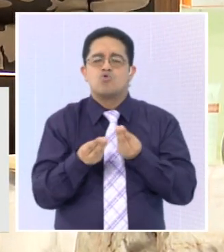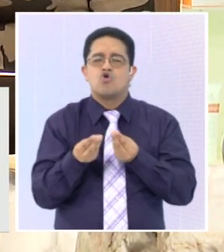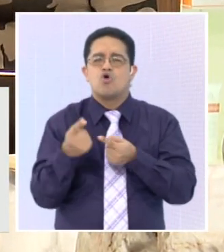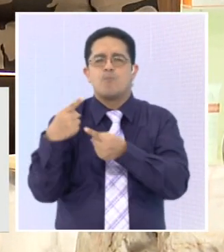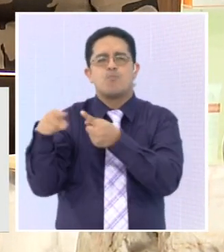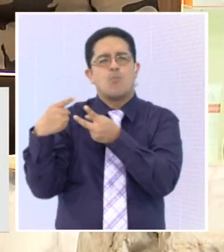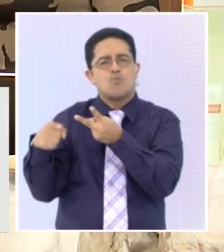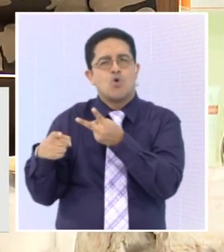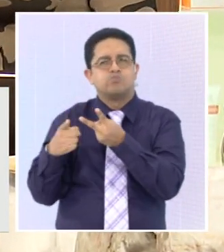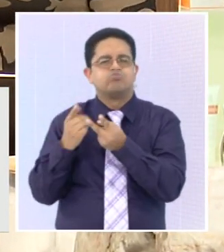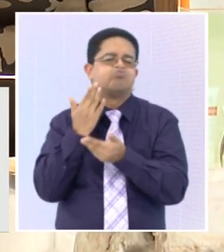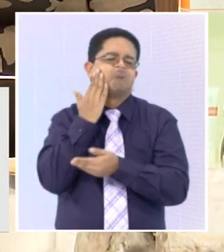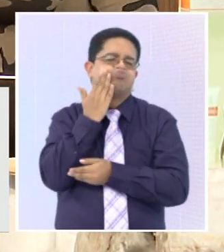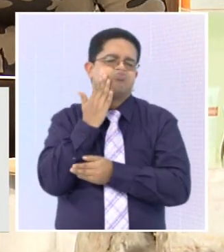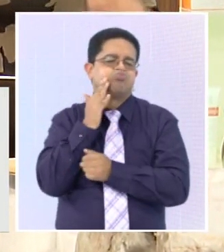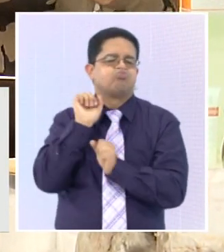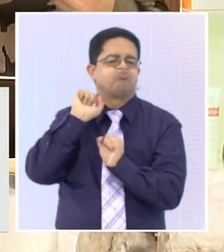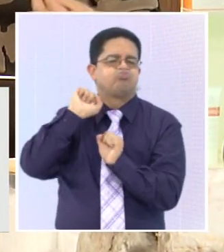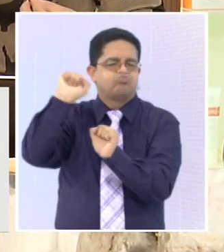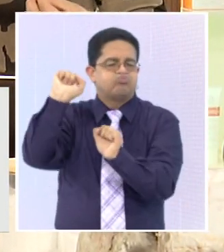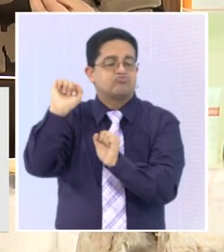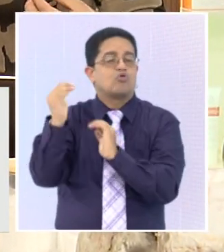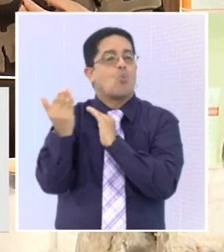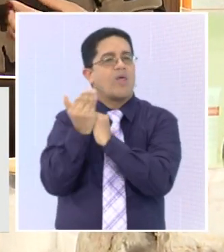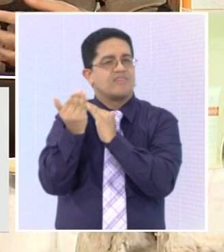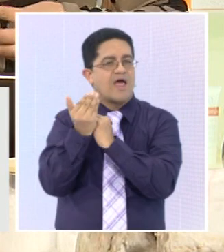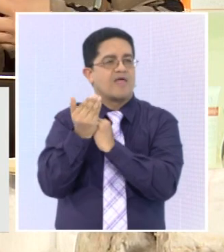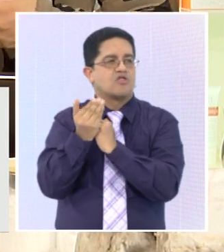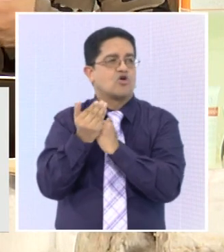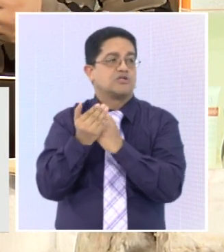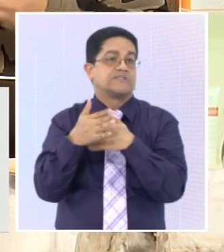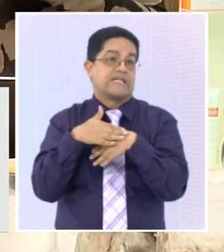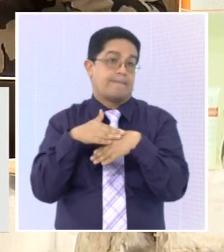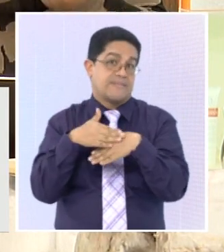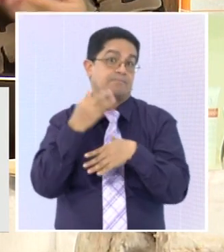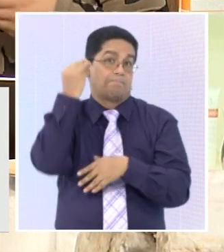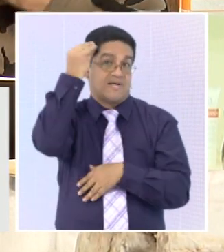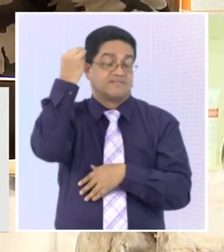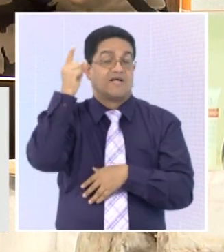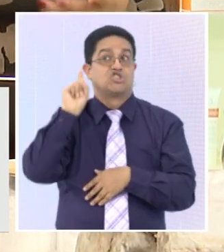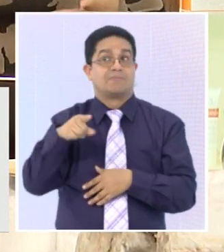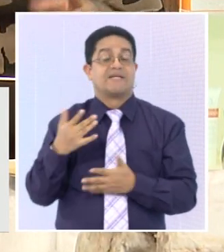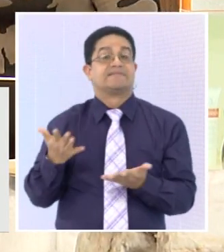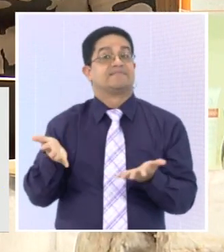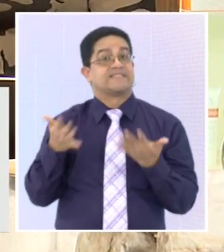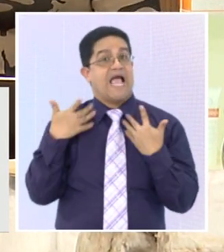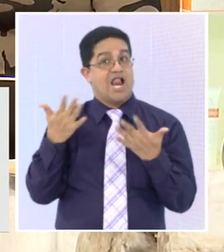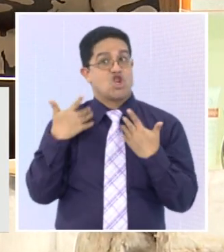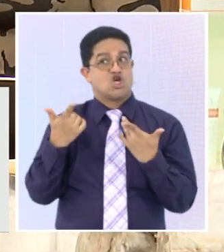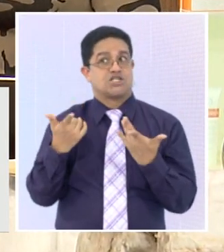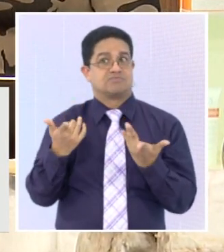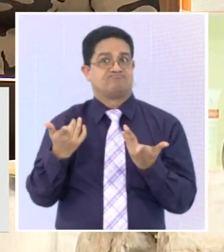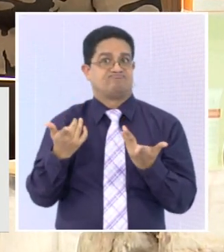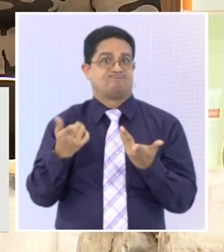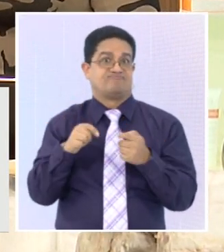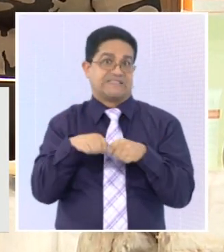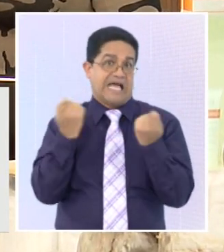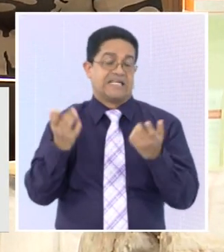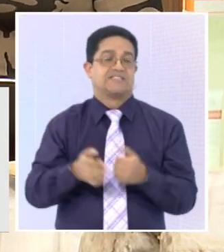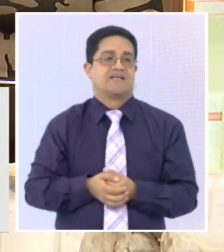estamos colocando para cuidar la piel, tomando en cuenta de que, bueno, también este calor está afectando todo?